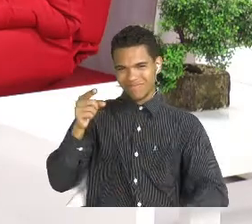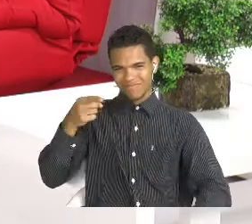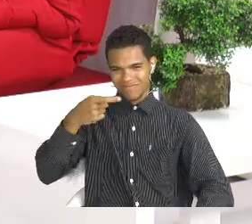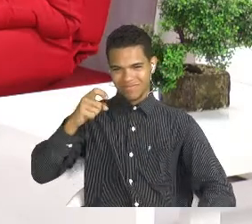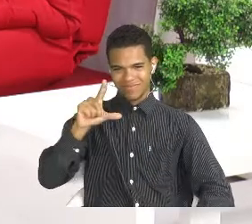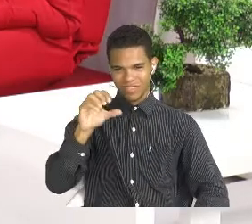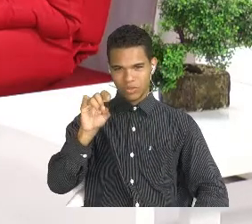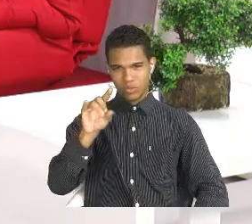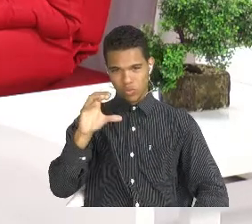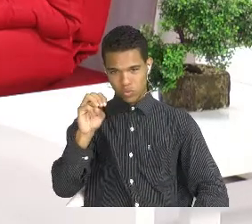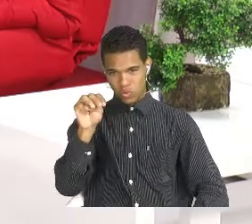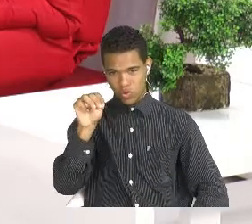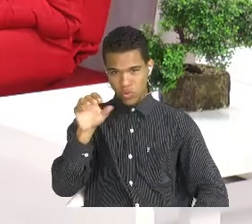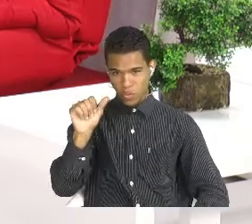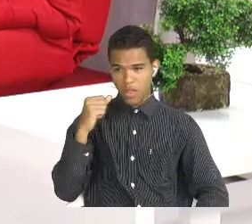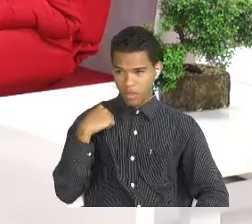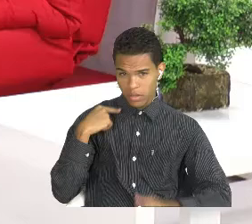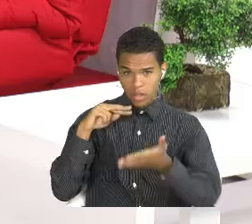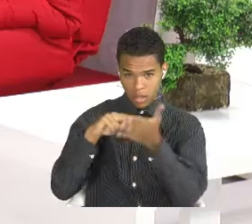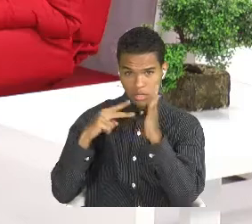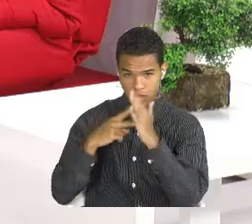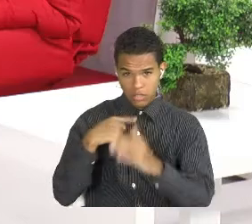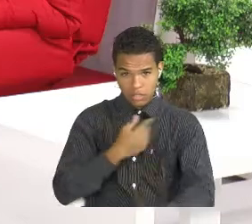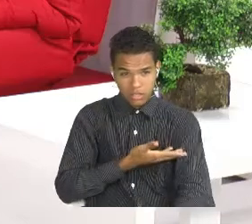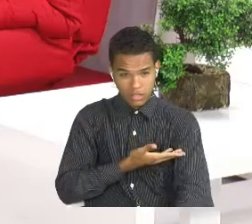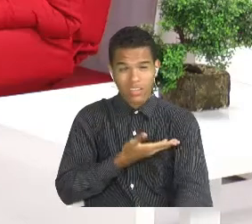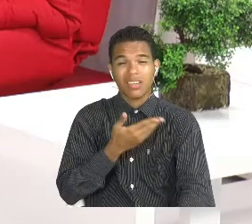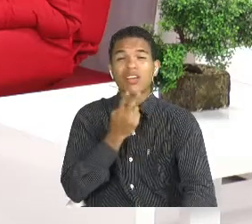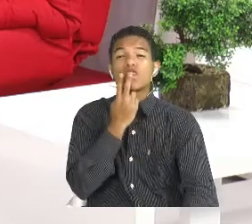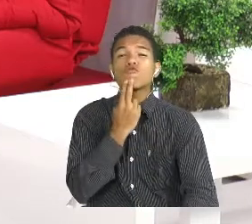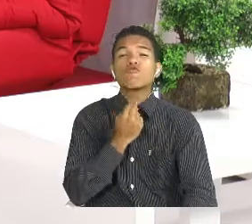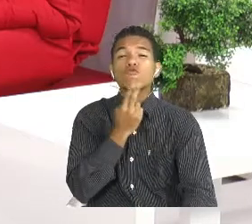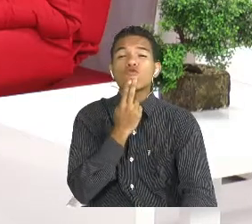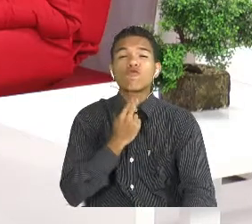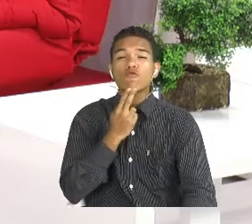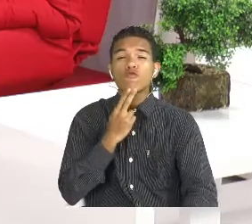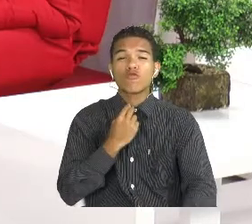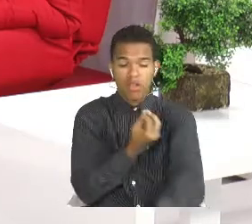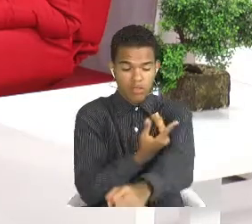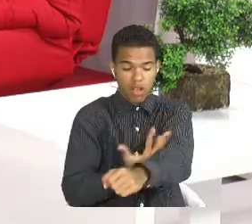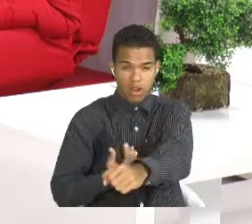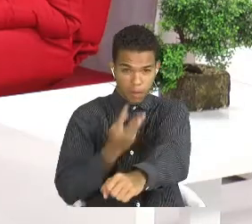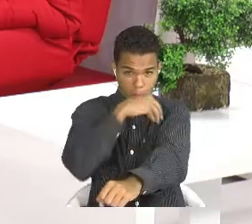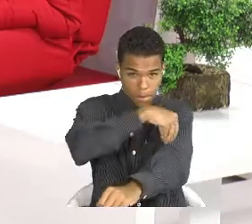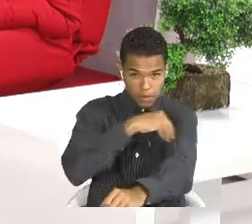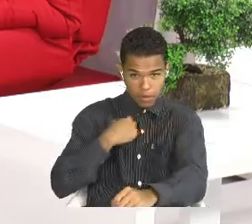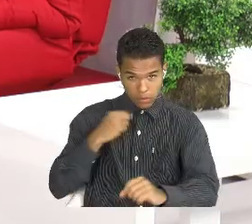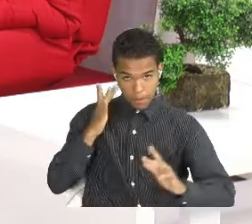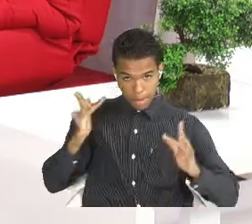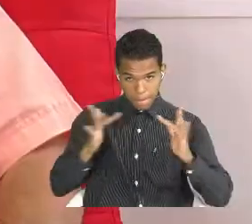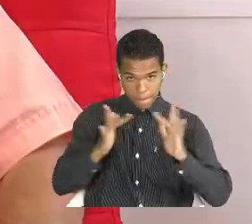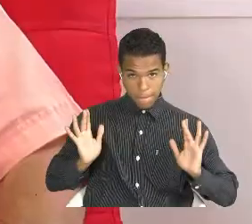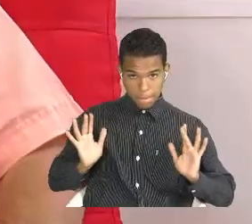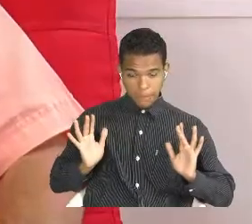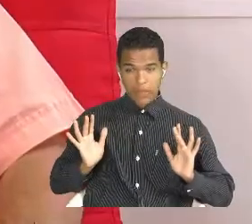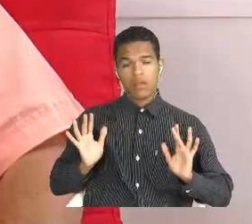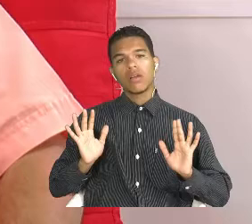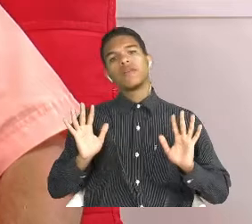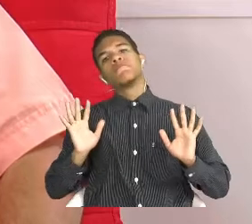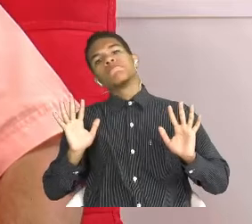la diabetes. ¿Es verdad y por qué? Bueno, como veníamos desarrollando ya varios tipos de glaucoma, existe un glaucoma que